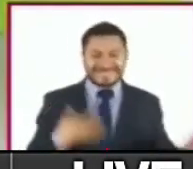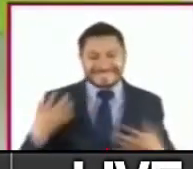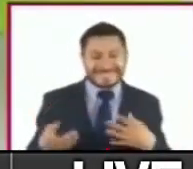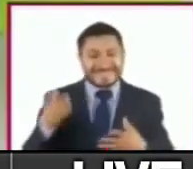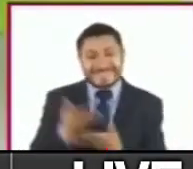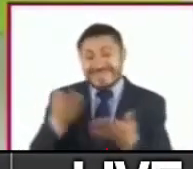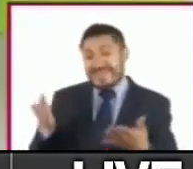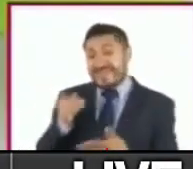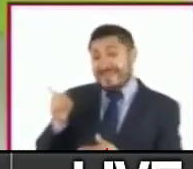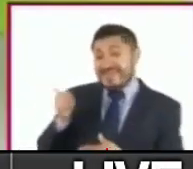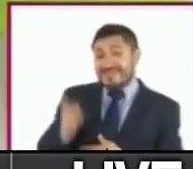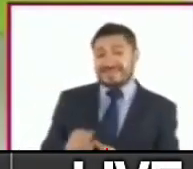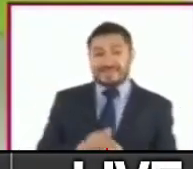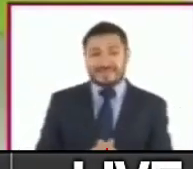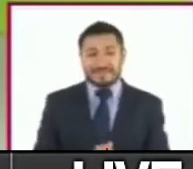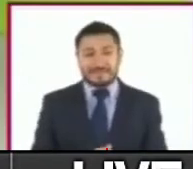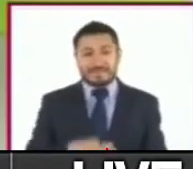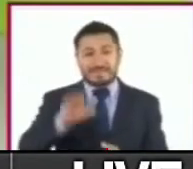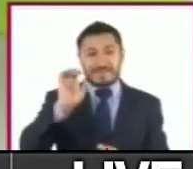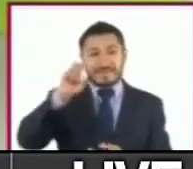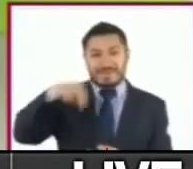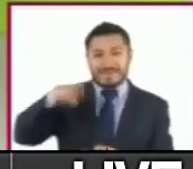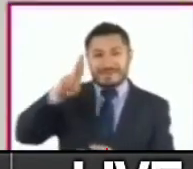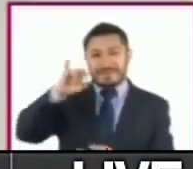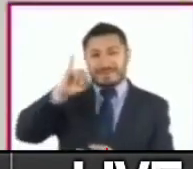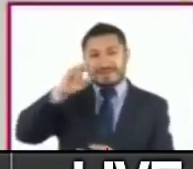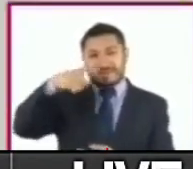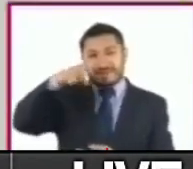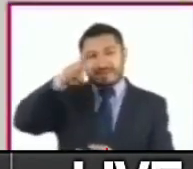Enrique. Creo que te ayudé, Enrique.